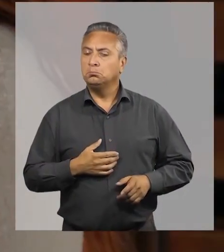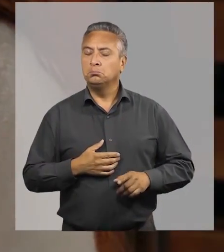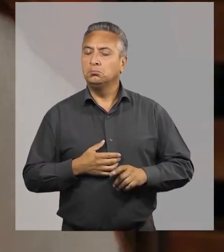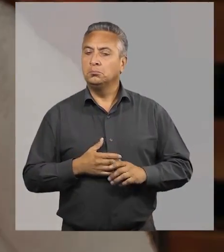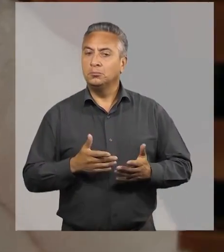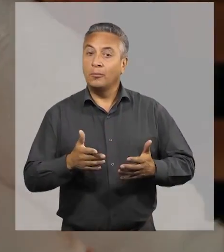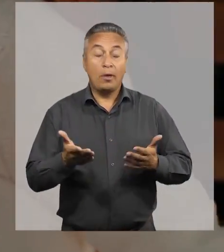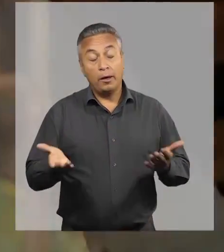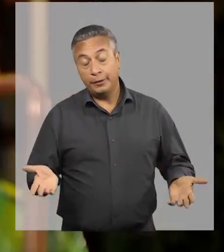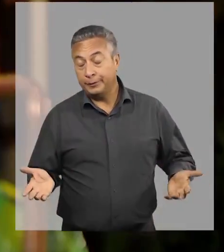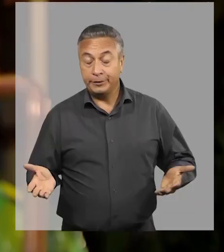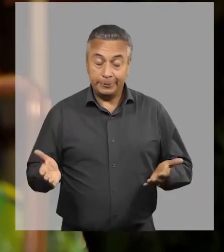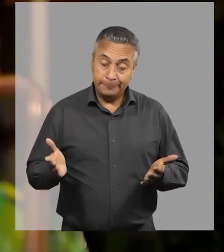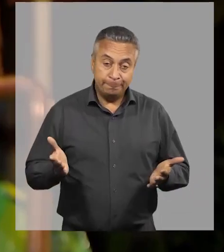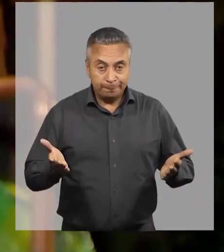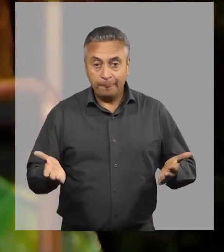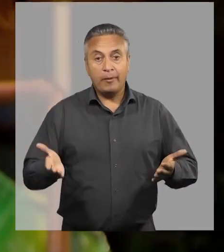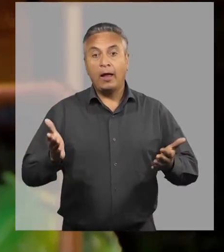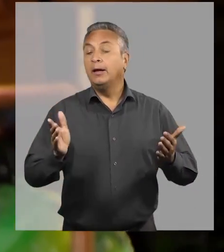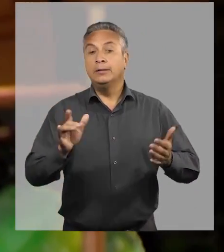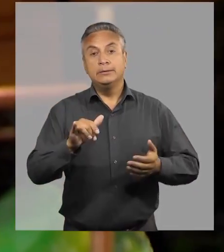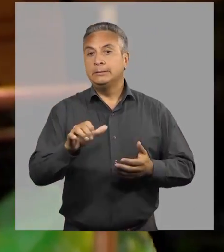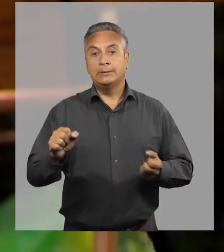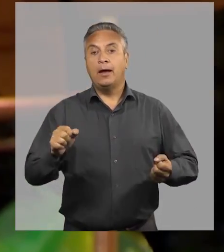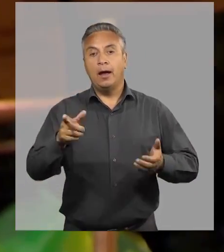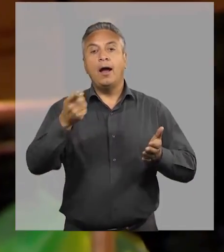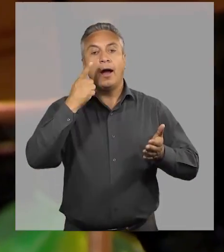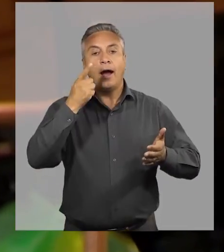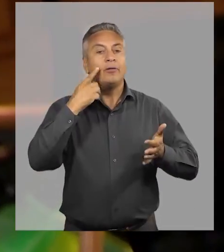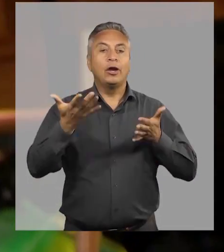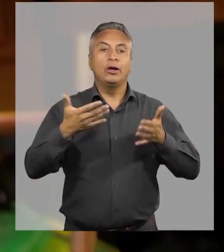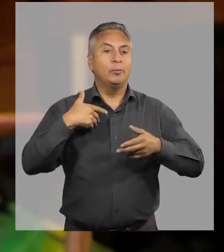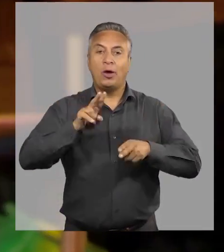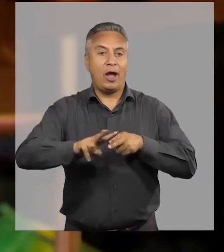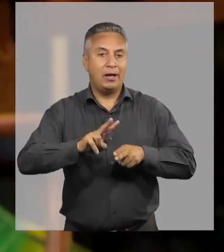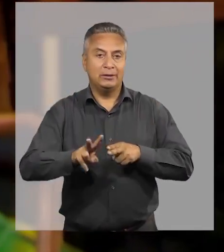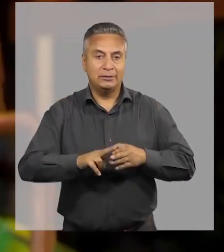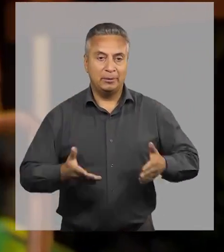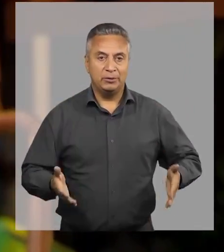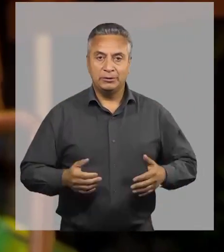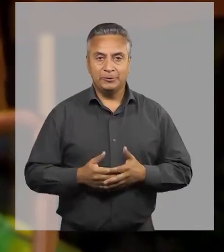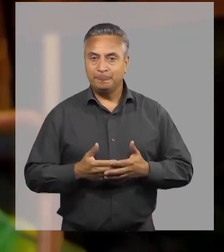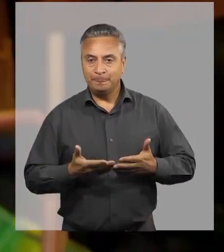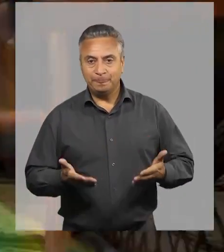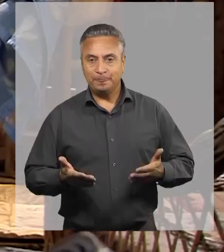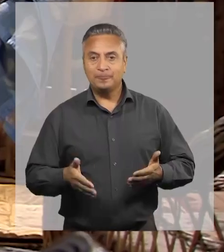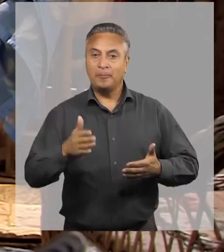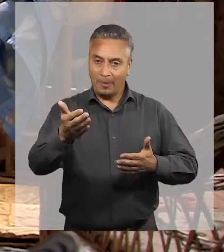¿Ah? ¿No? Bueno. Ya. A ver, ¿cómo lo hacemos?